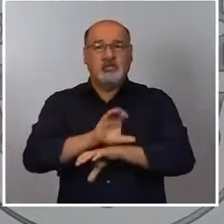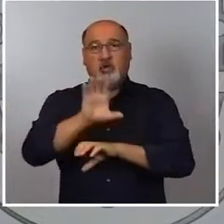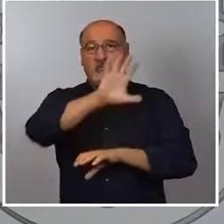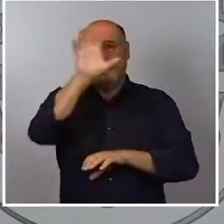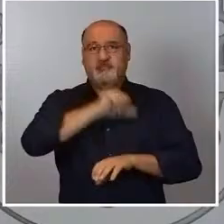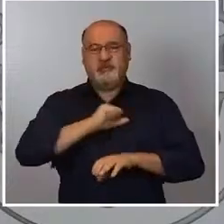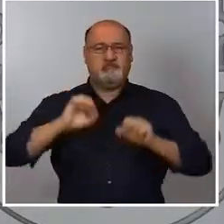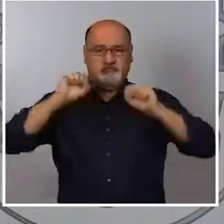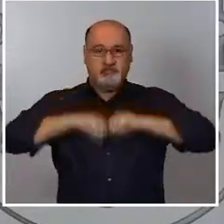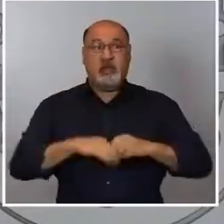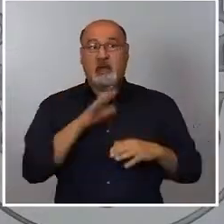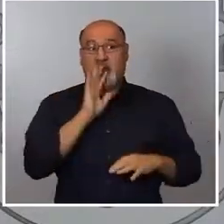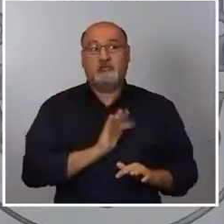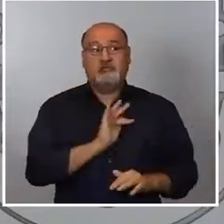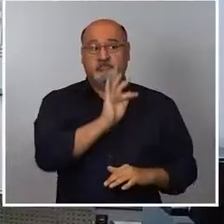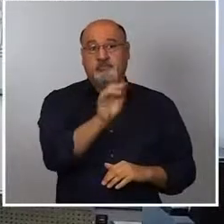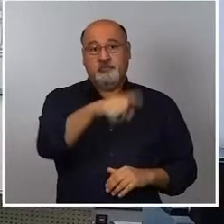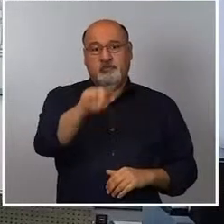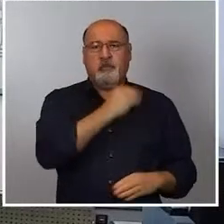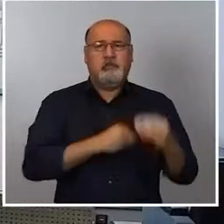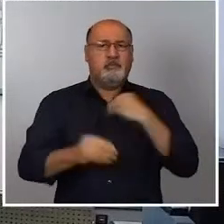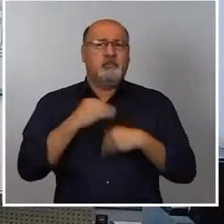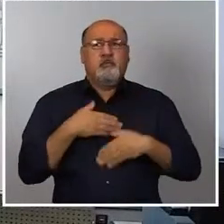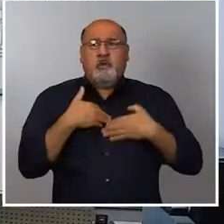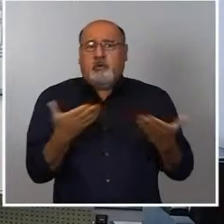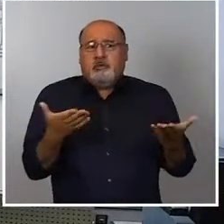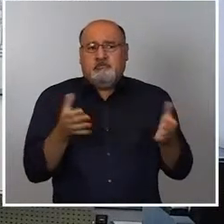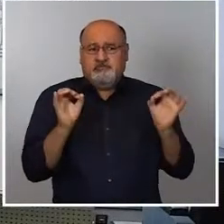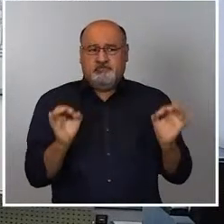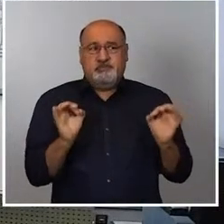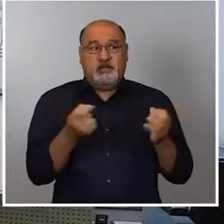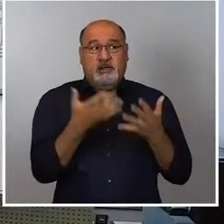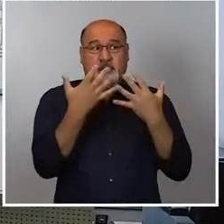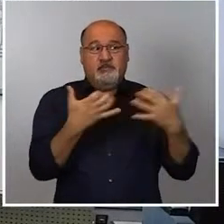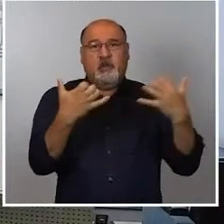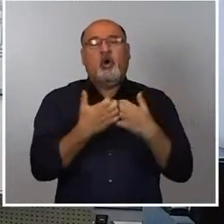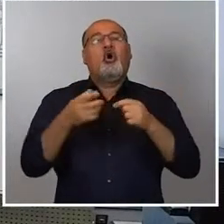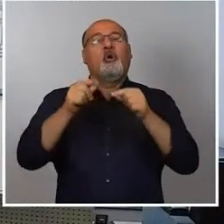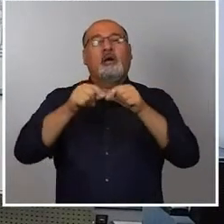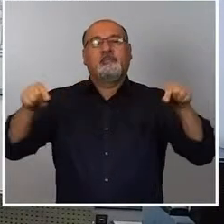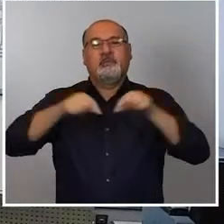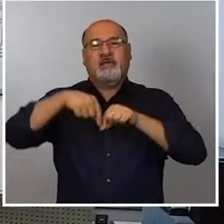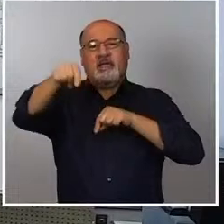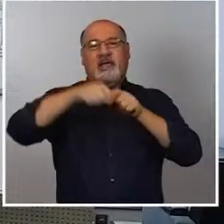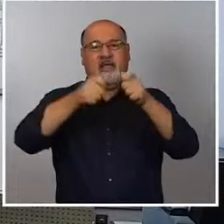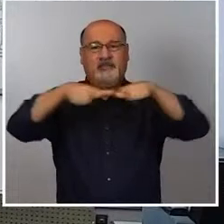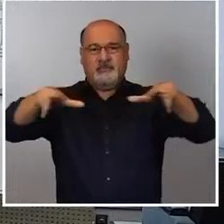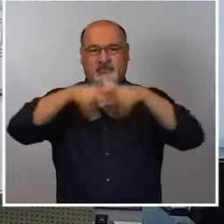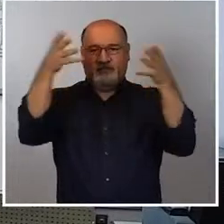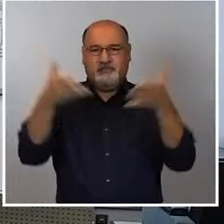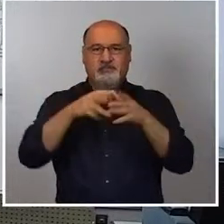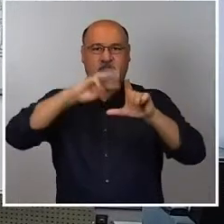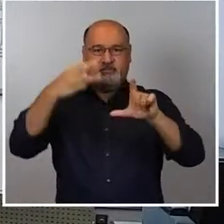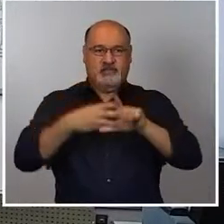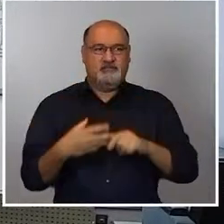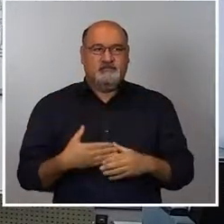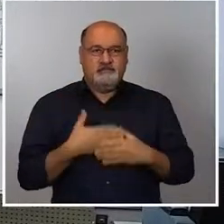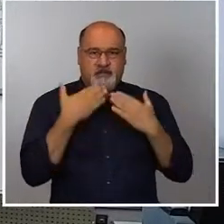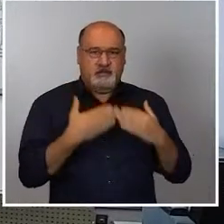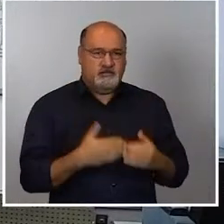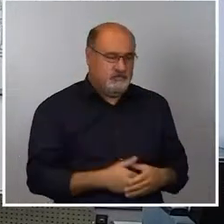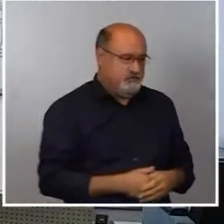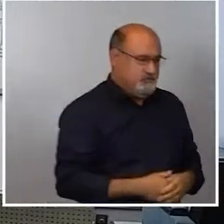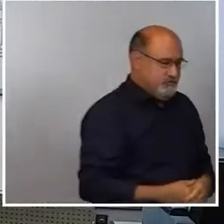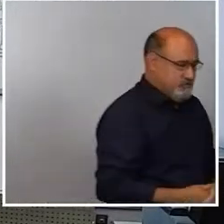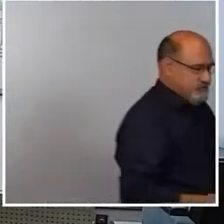someto a las consideraciones que me quieran plantear quienes están aquí a través de la pantalla conectada buenas